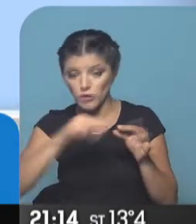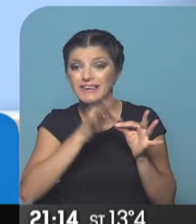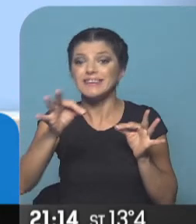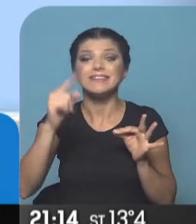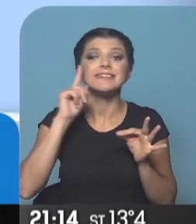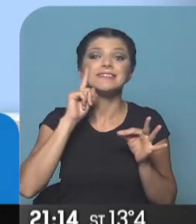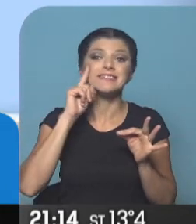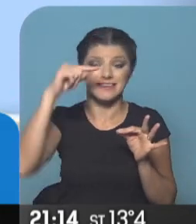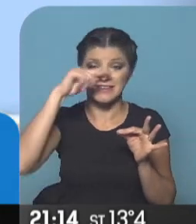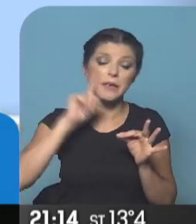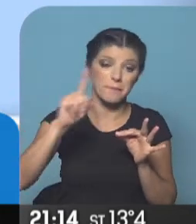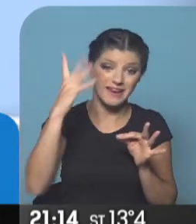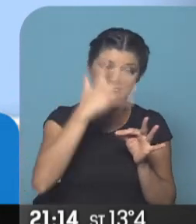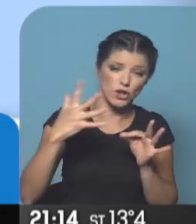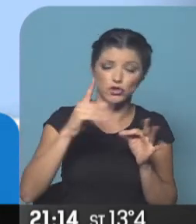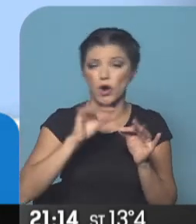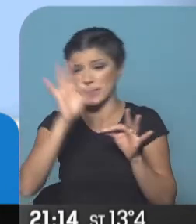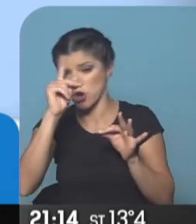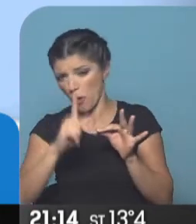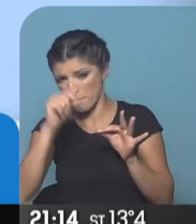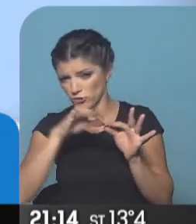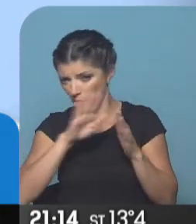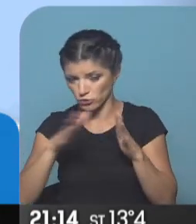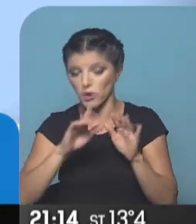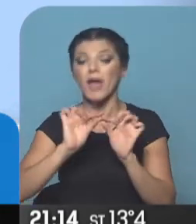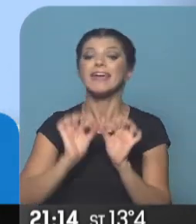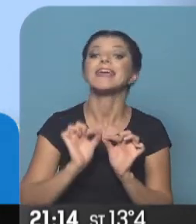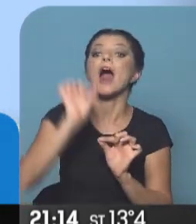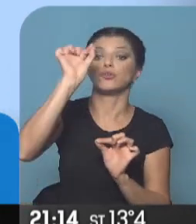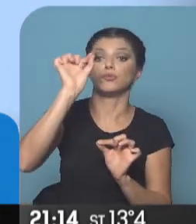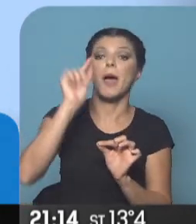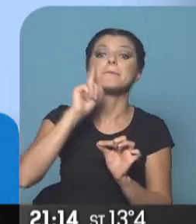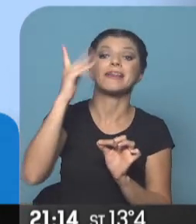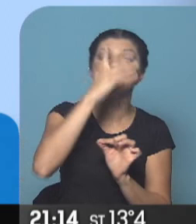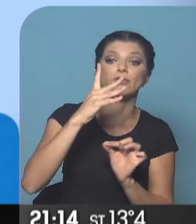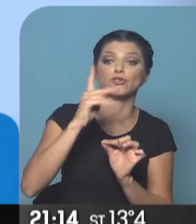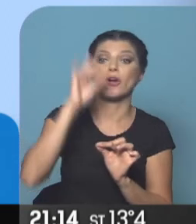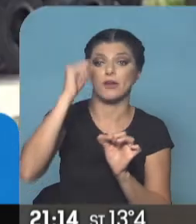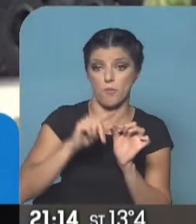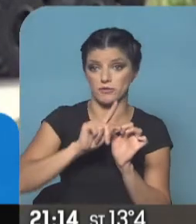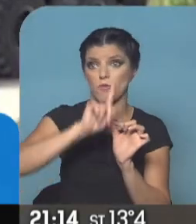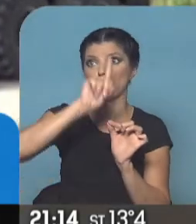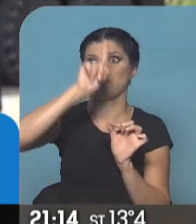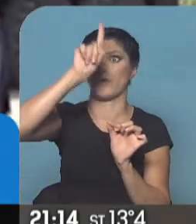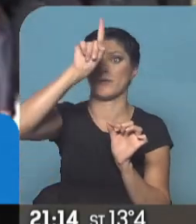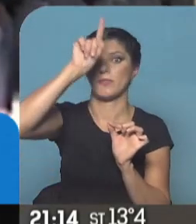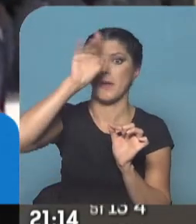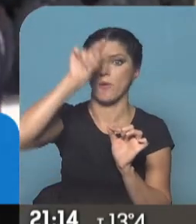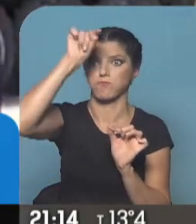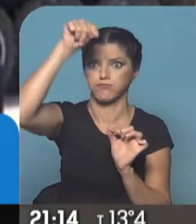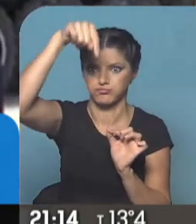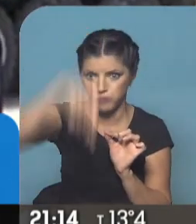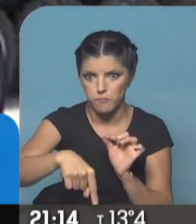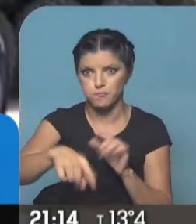su punto álgido a unos 550 kilómetros de altura antes de caer al mar. Pesa unas